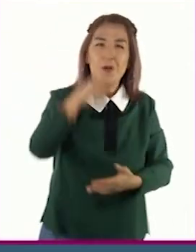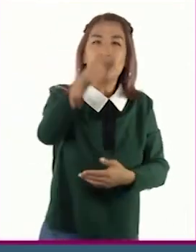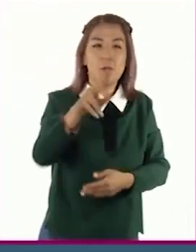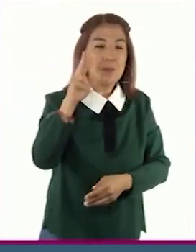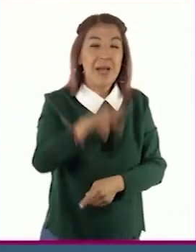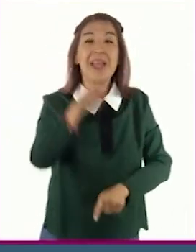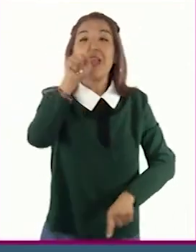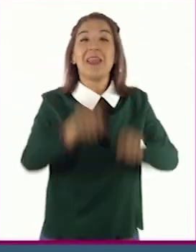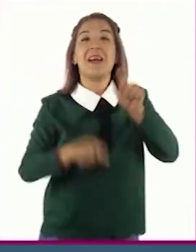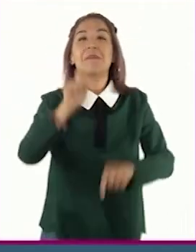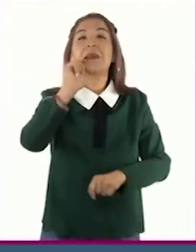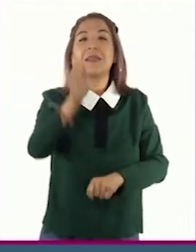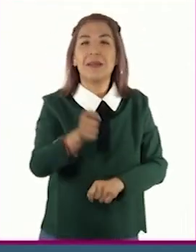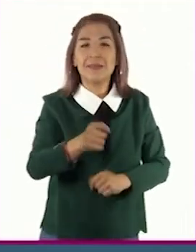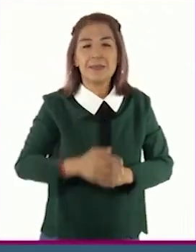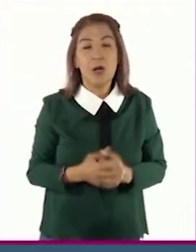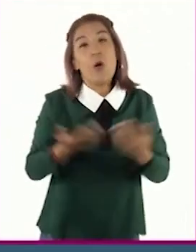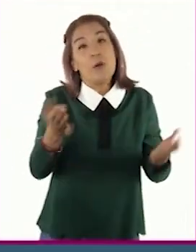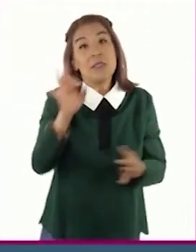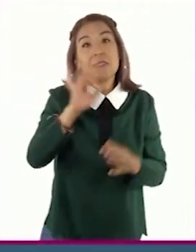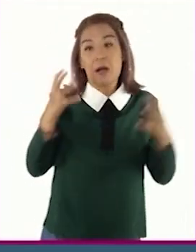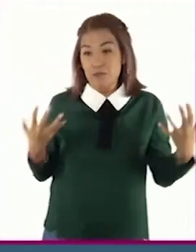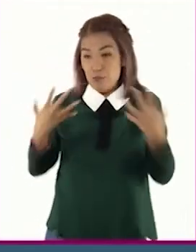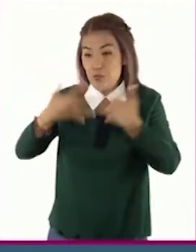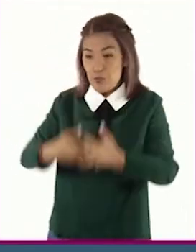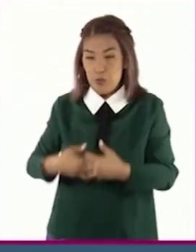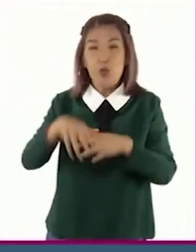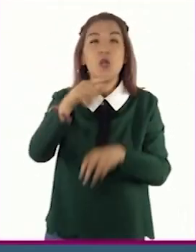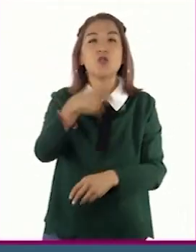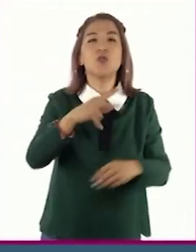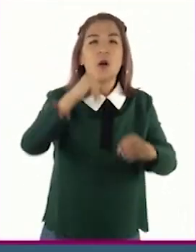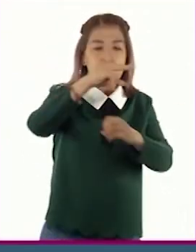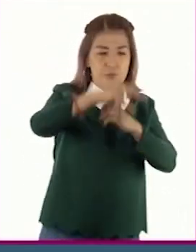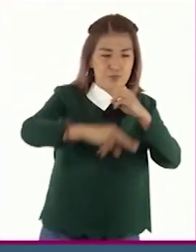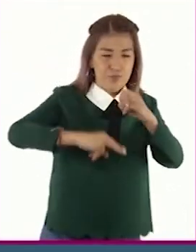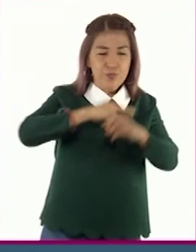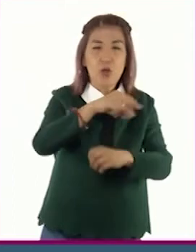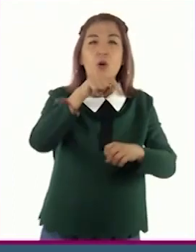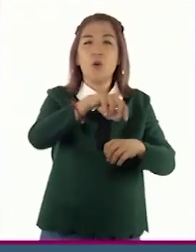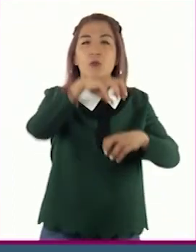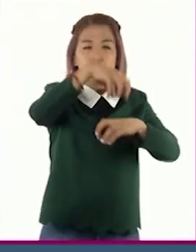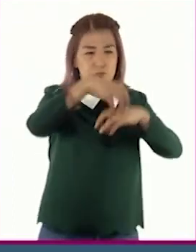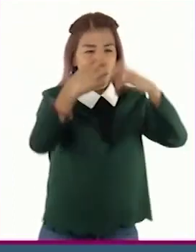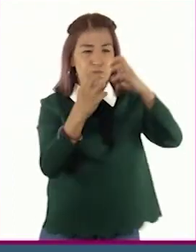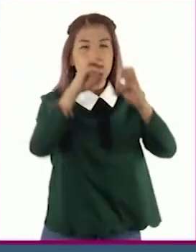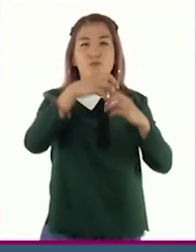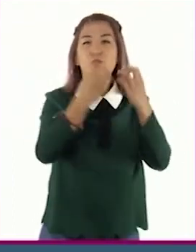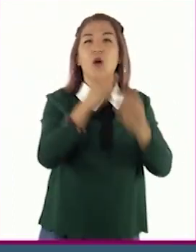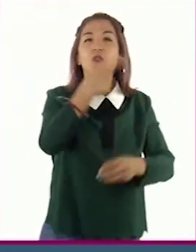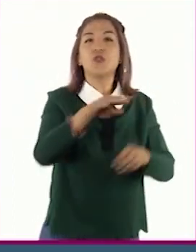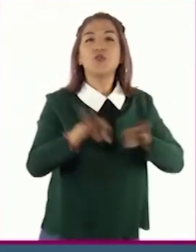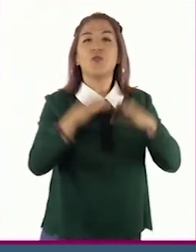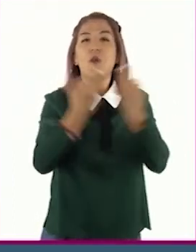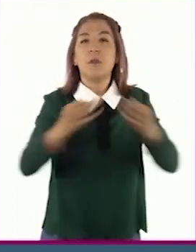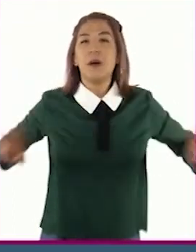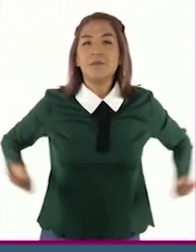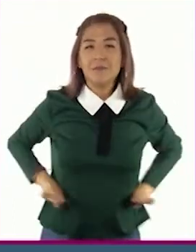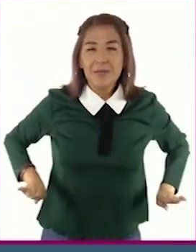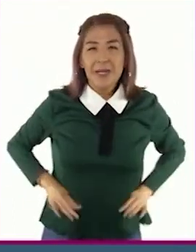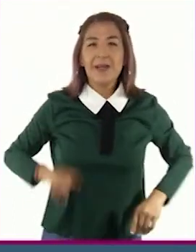o están estrechamente relacionados con la estructura molecular. Esta va a influir sobre propiedades o características